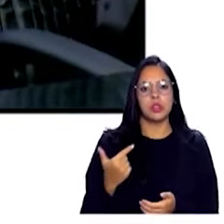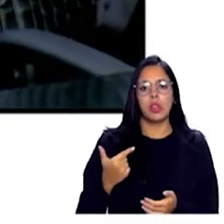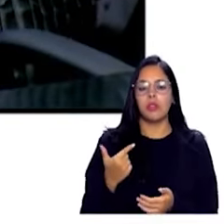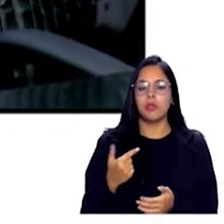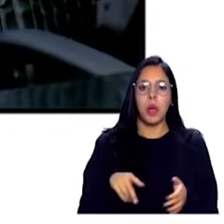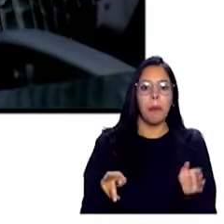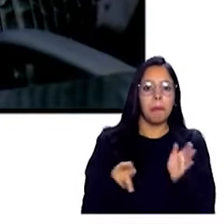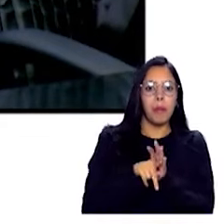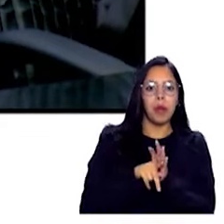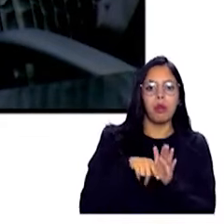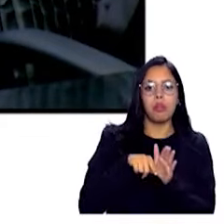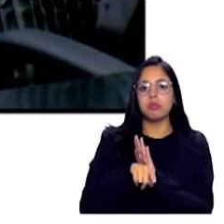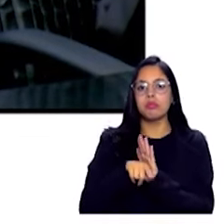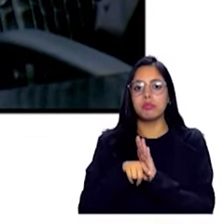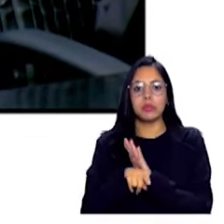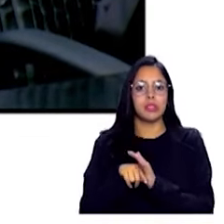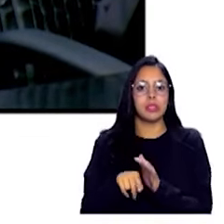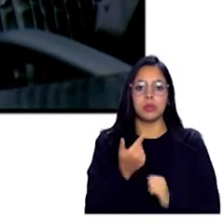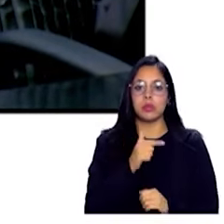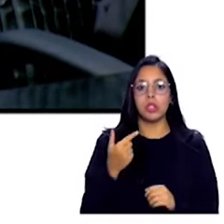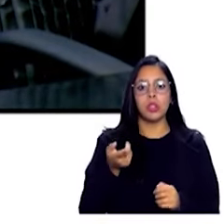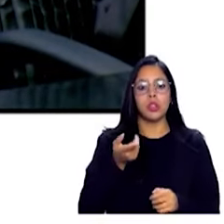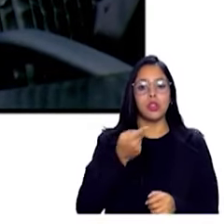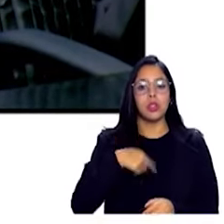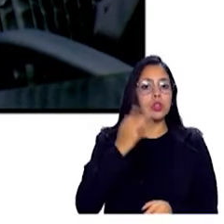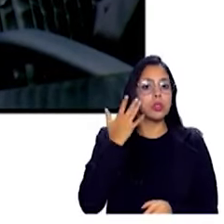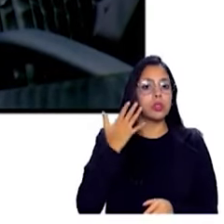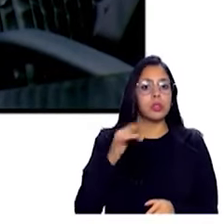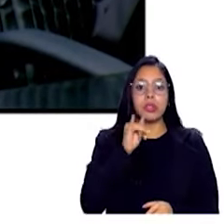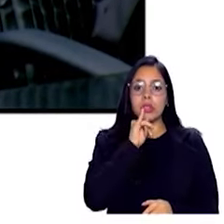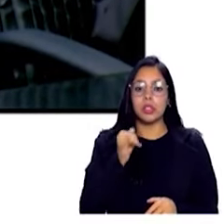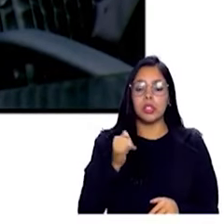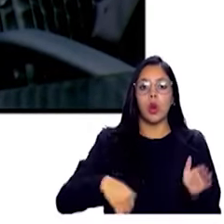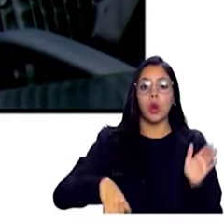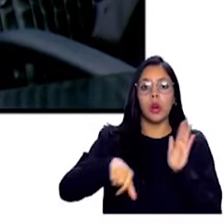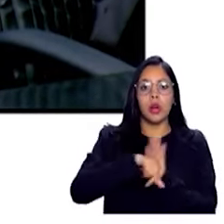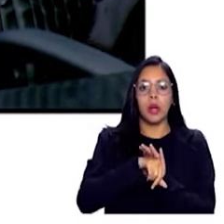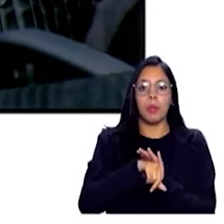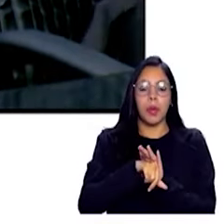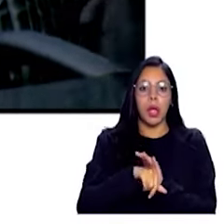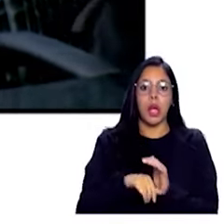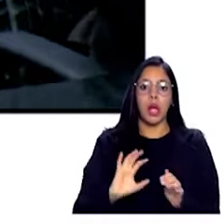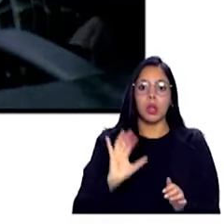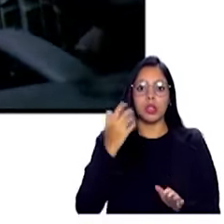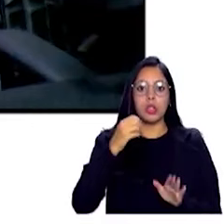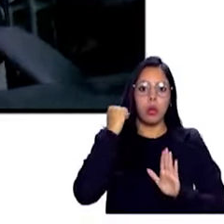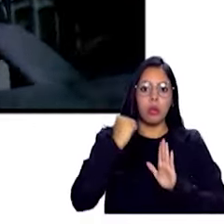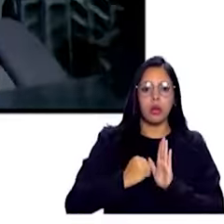denuncia incluso para reclamar una compa de seguros o Son olvidos o cuestiones